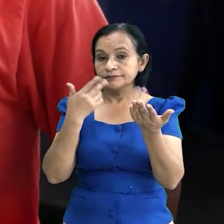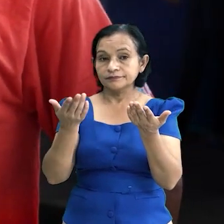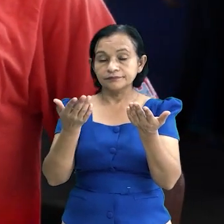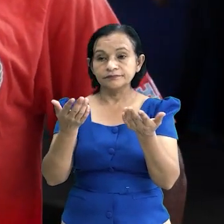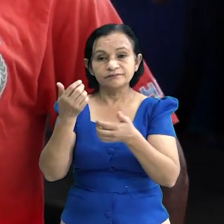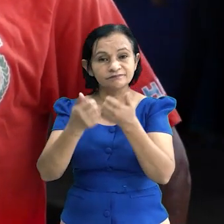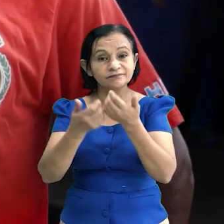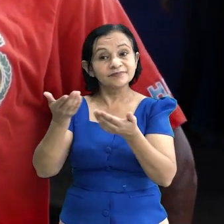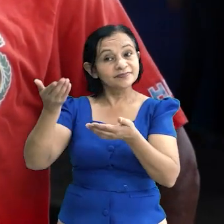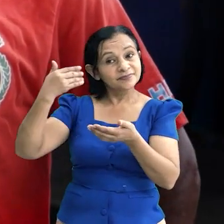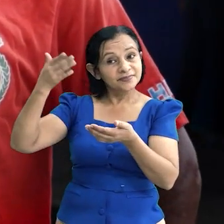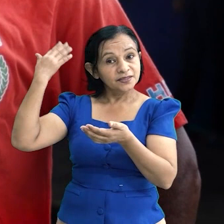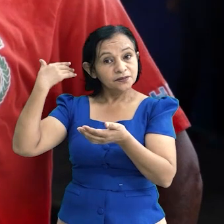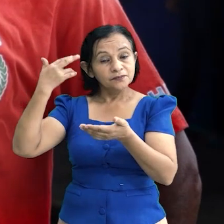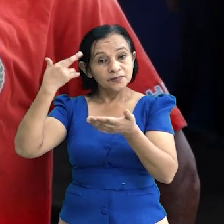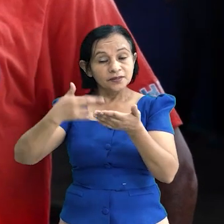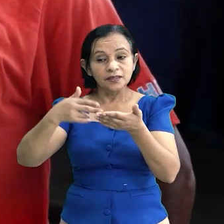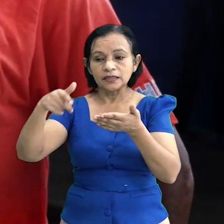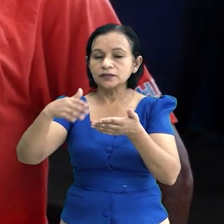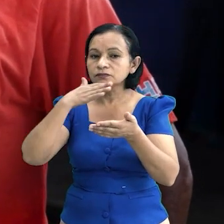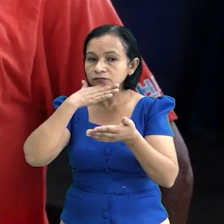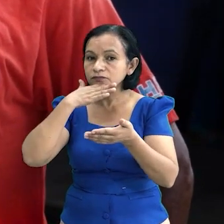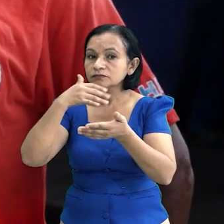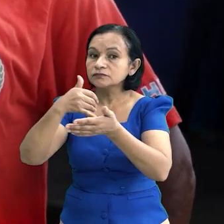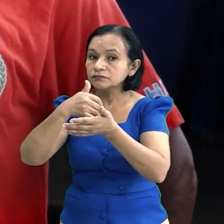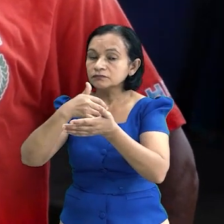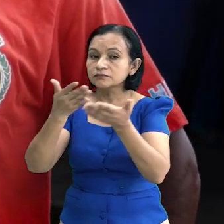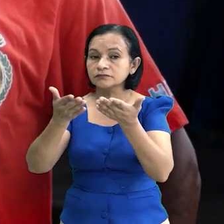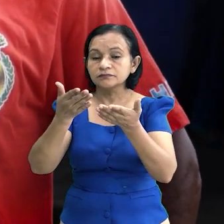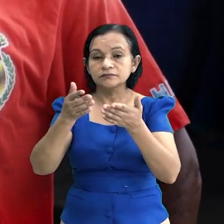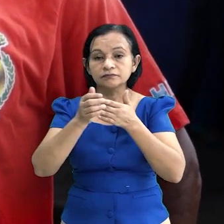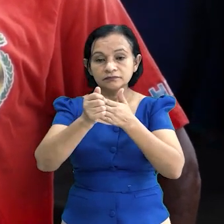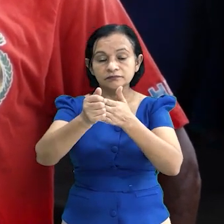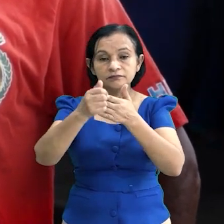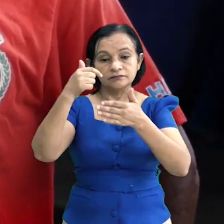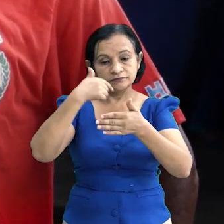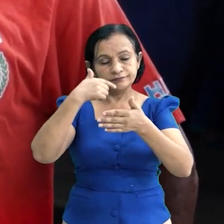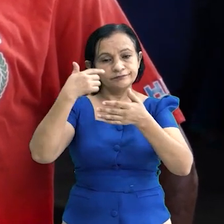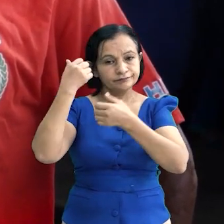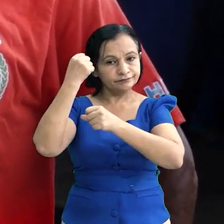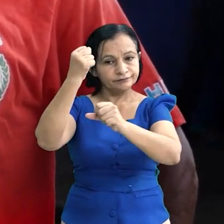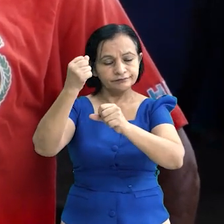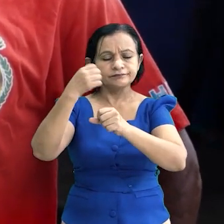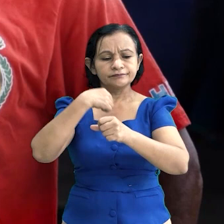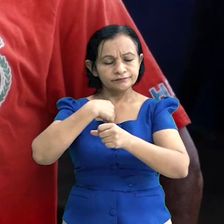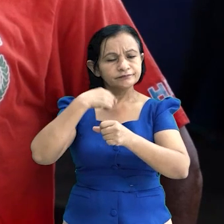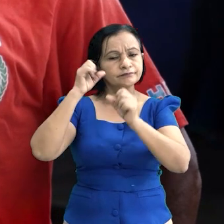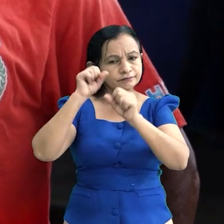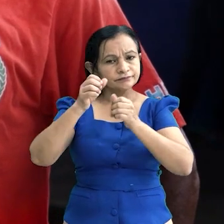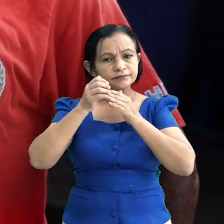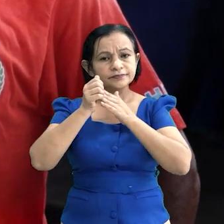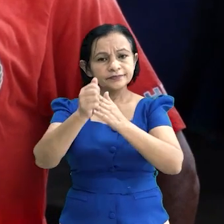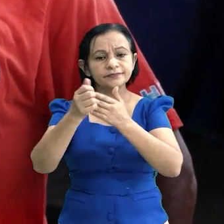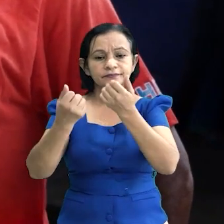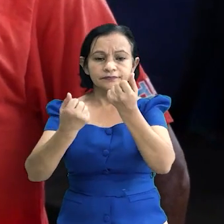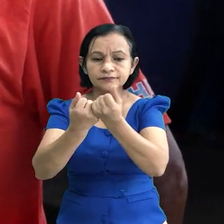desastrosa, mejor dicho, porque aquí es un punto crítico. Y como líder, pues, siempre he tenido yo la iniciativa